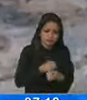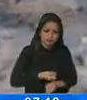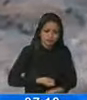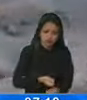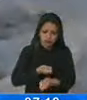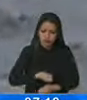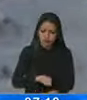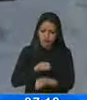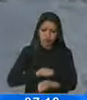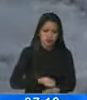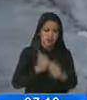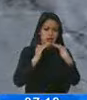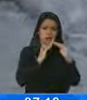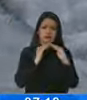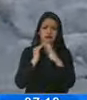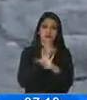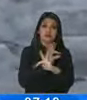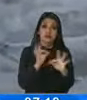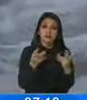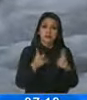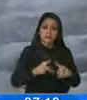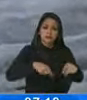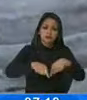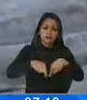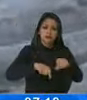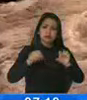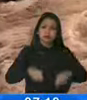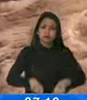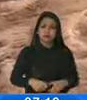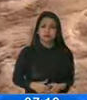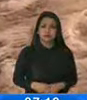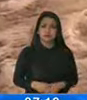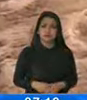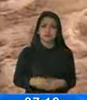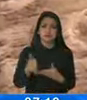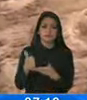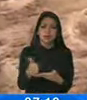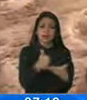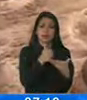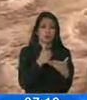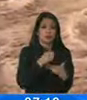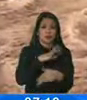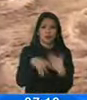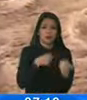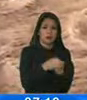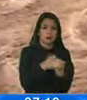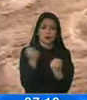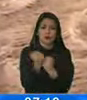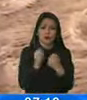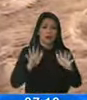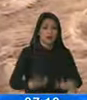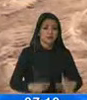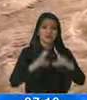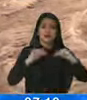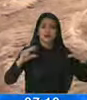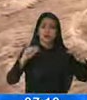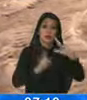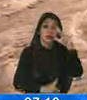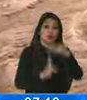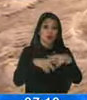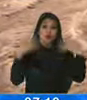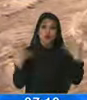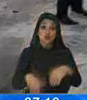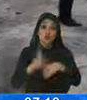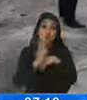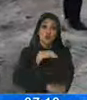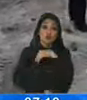impedía ingresar y salir de sus viviendas y además transitar por las veredas. Ayudarnos en esta desgracia que la naturaleza nos ha castigado